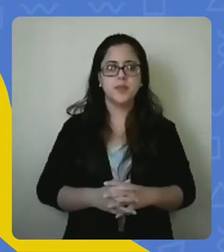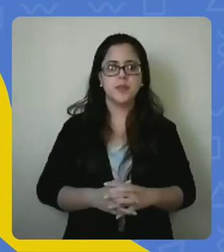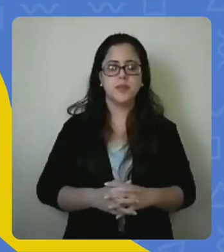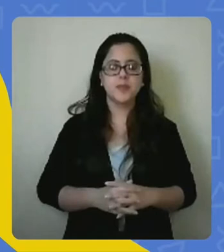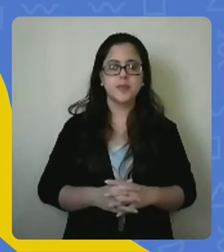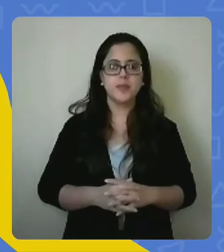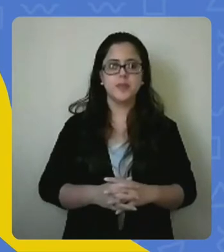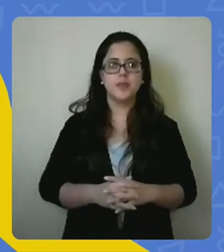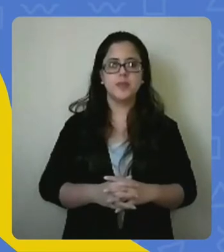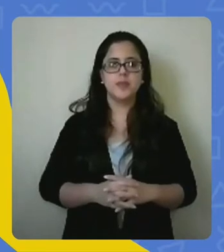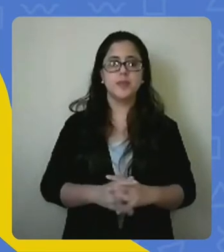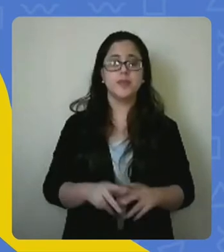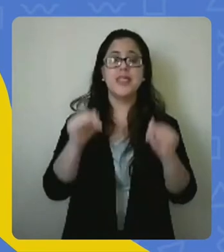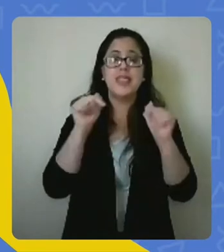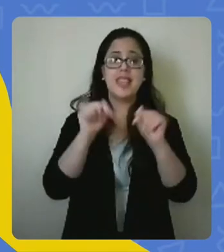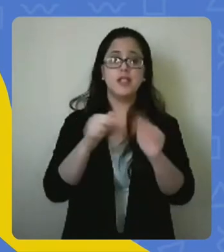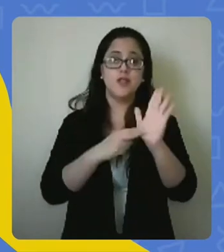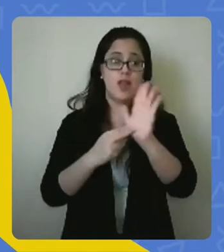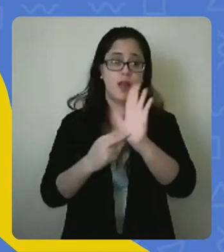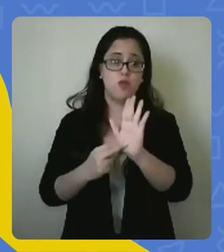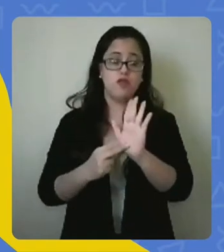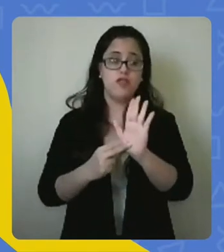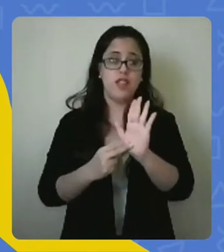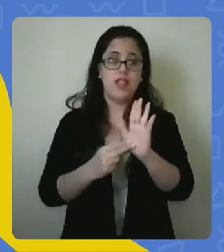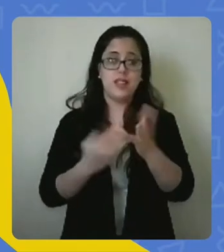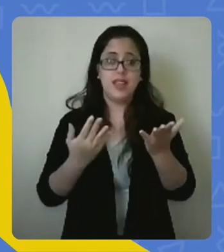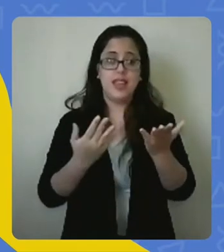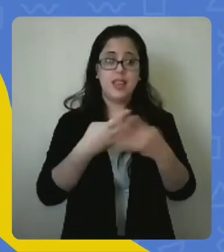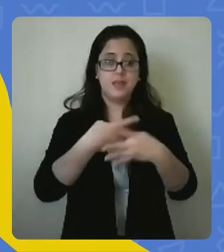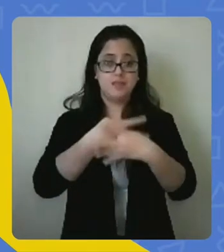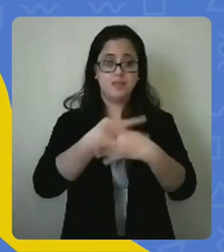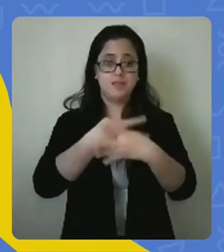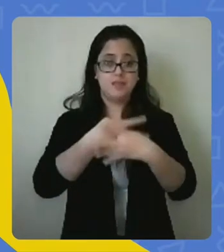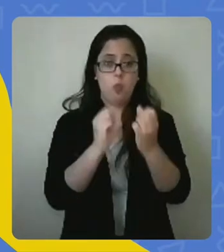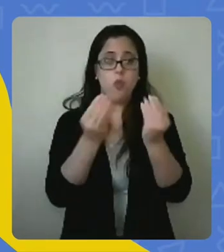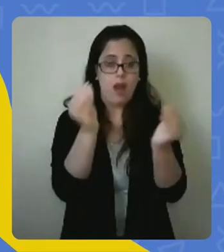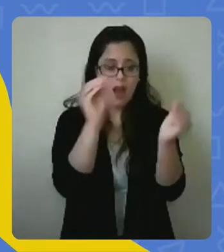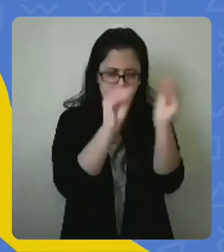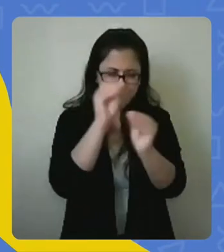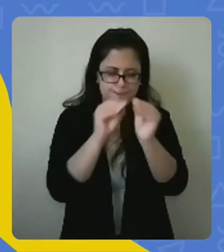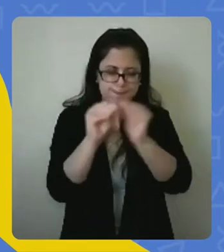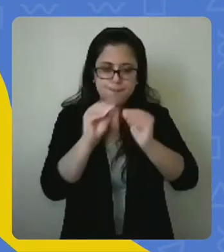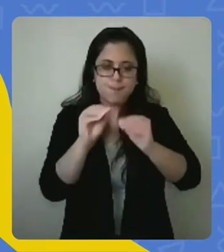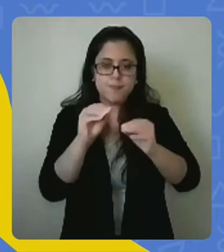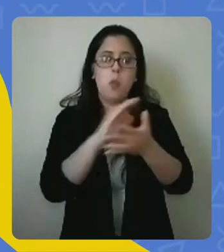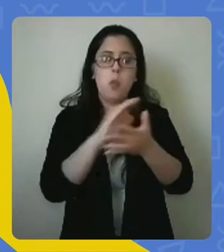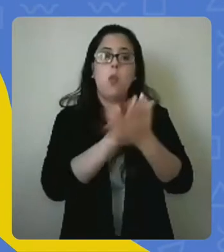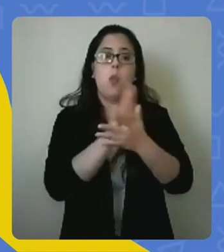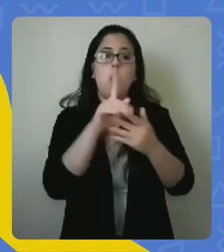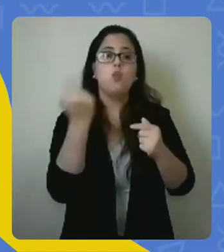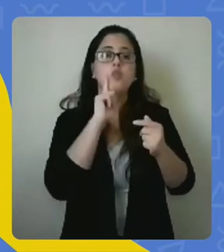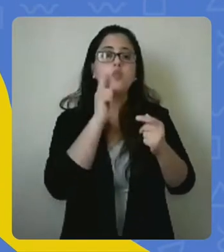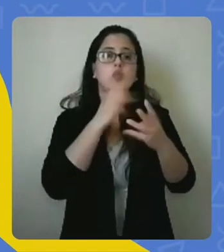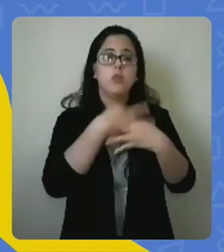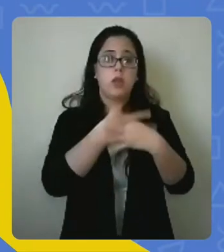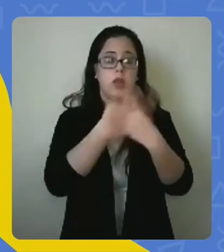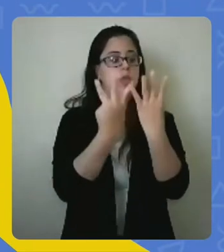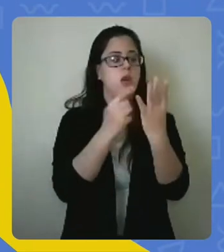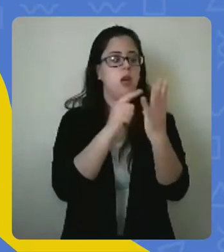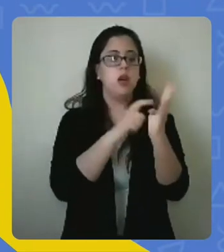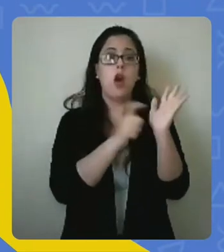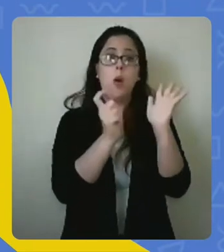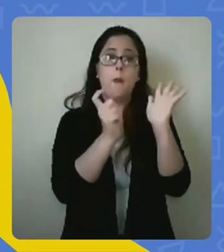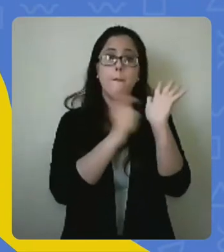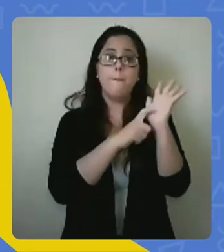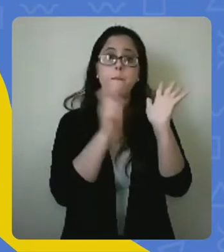Acá, como van a ver, les voy a mostrar un poquitito los sets que se pueden armar. Si agarramos, por ejemplo, todas las cartas que tienen un puntito rojo,